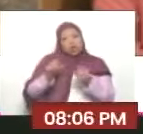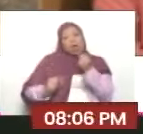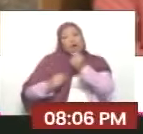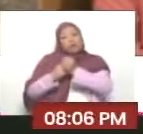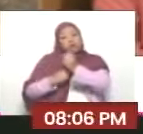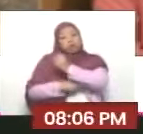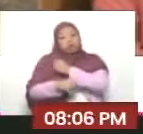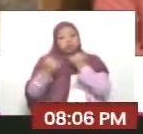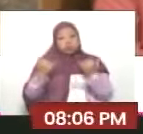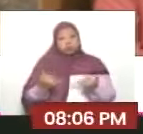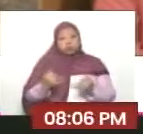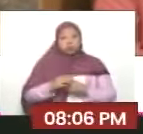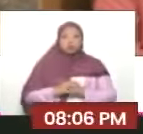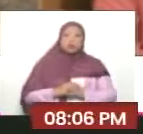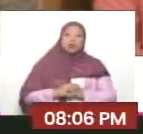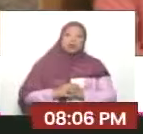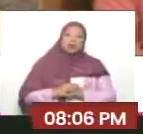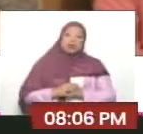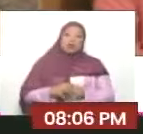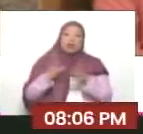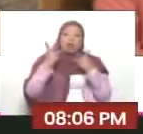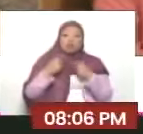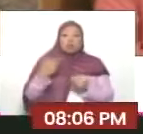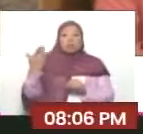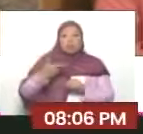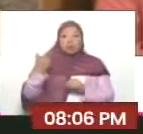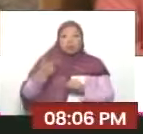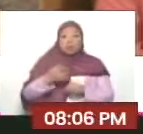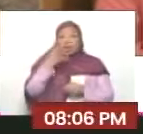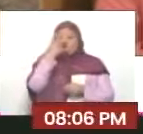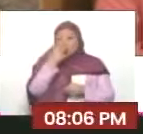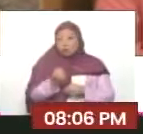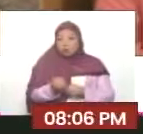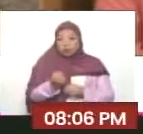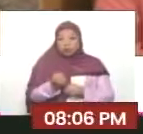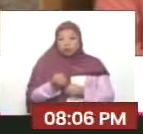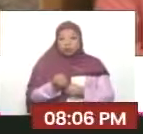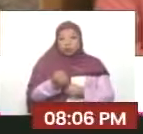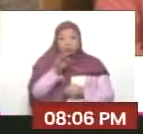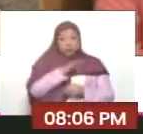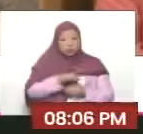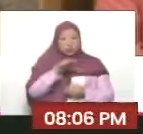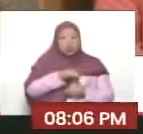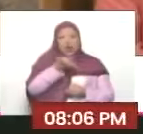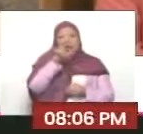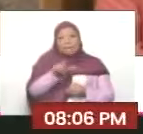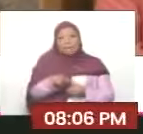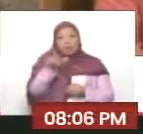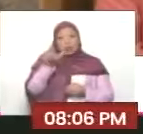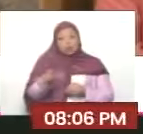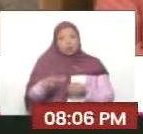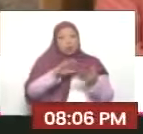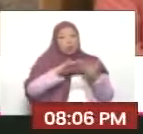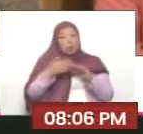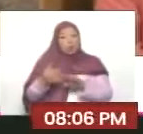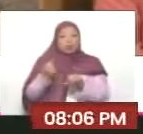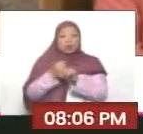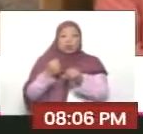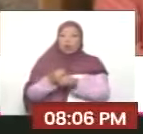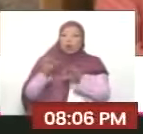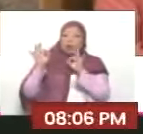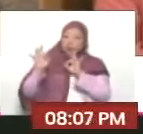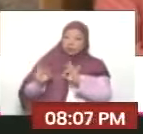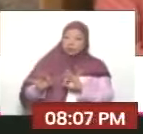bases. Eso es un número significativo para entender que esas son las personas, los compañeros que